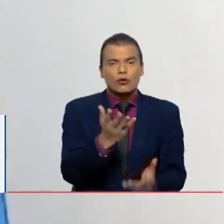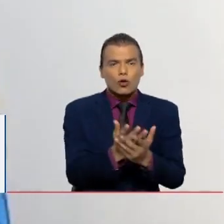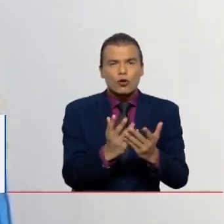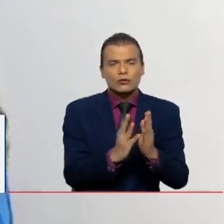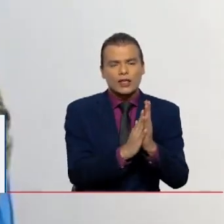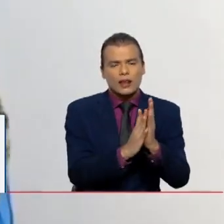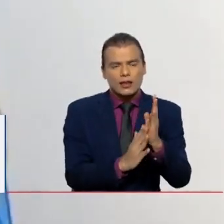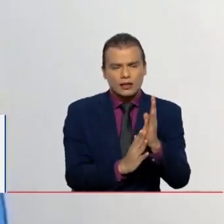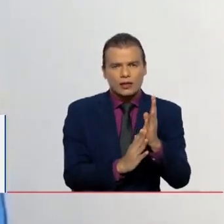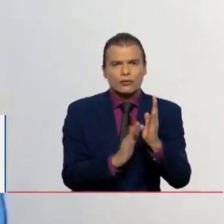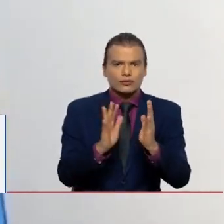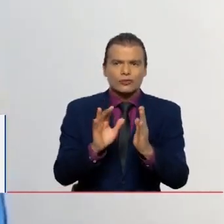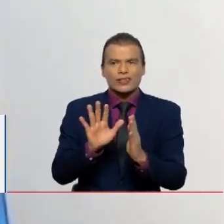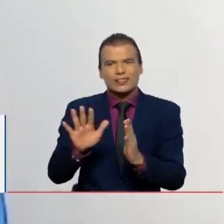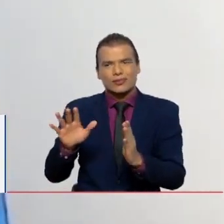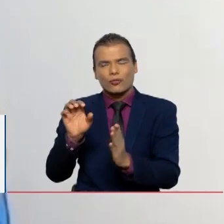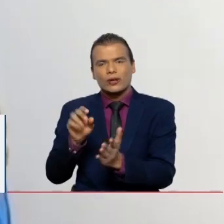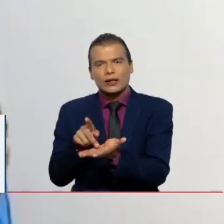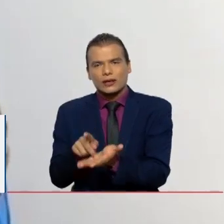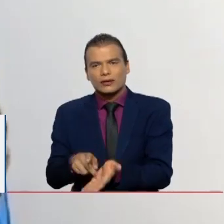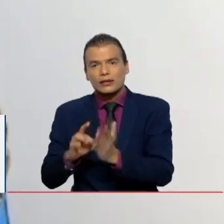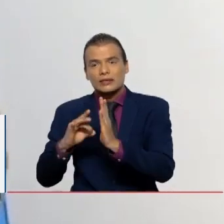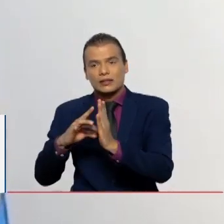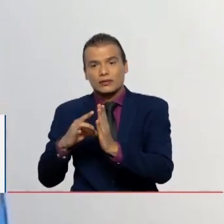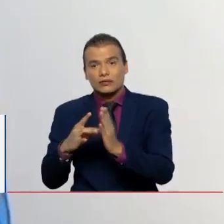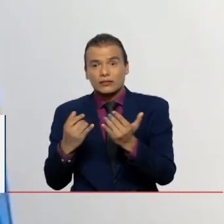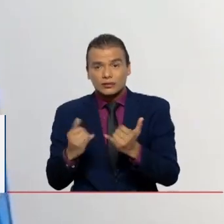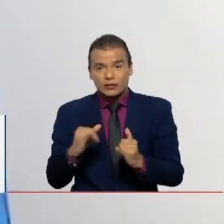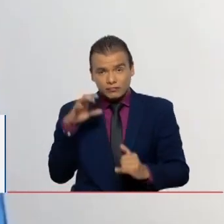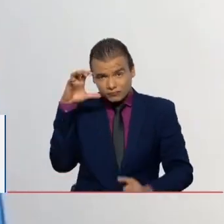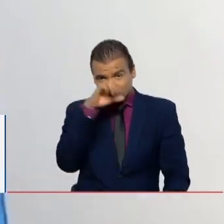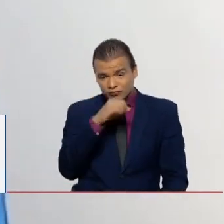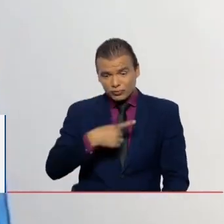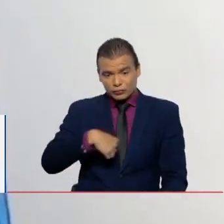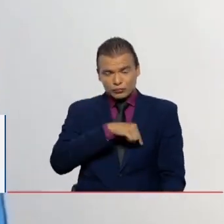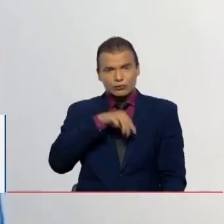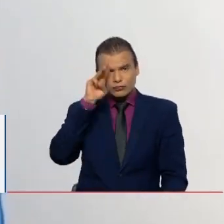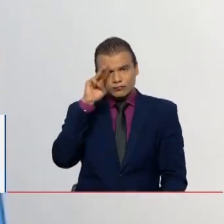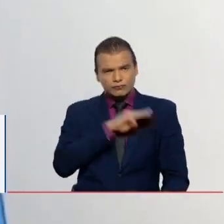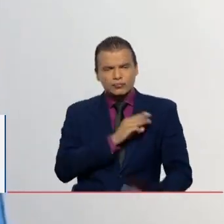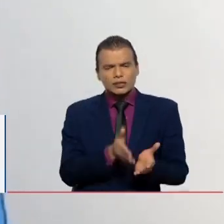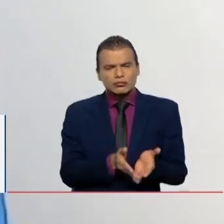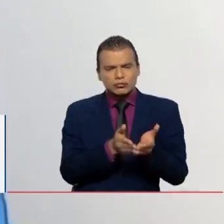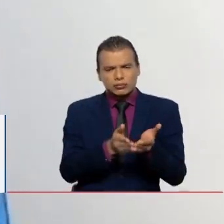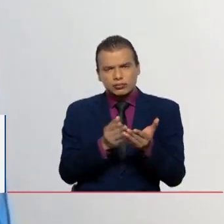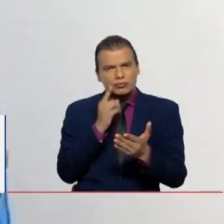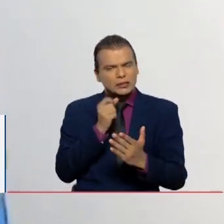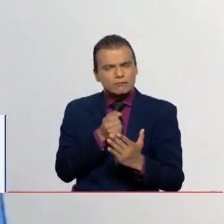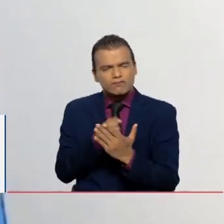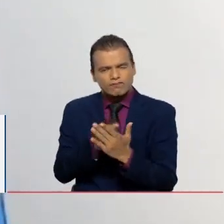esto, la Armada Nacional reitera su compromiso para el desarrollo de operaciones que contrarresten el